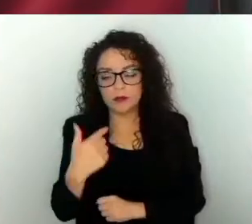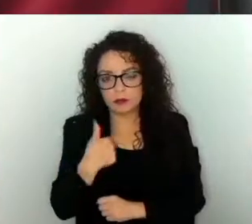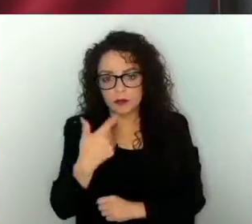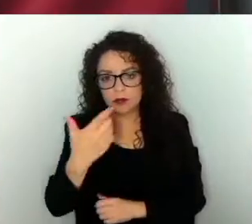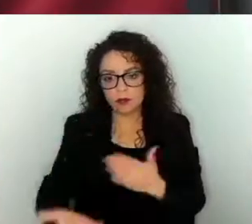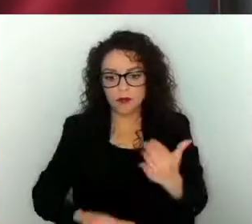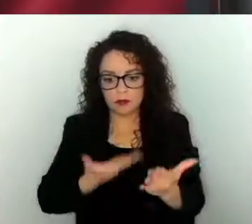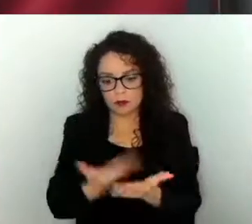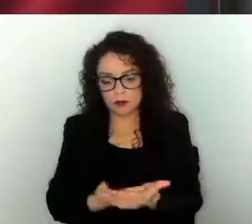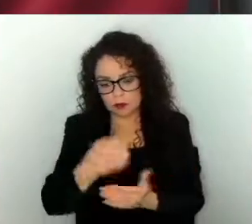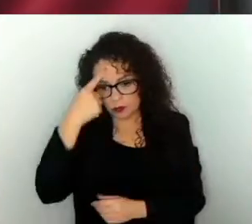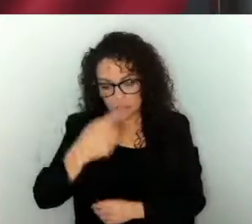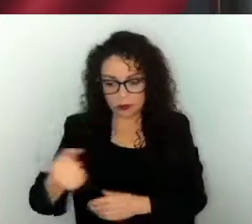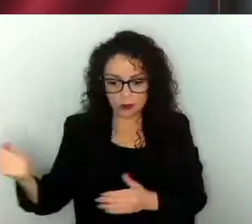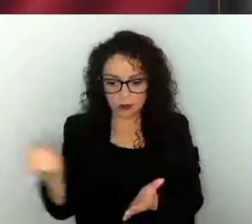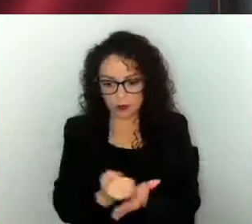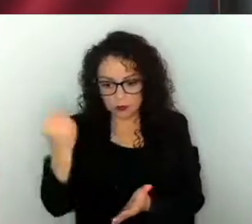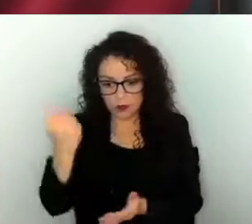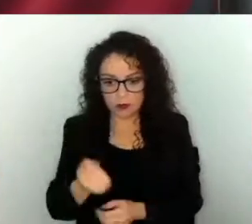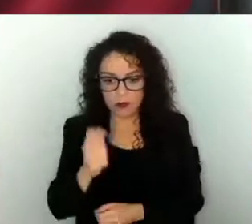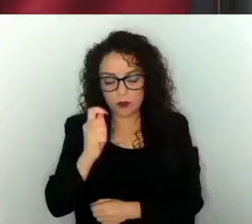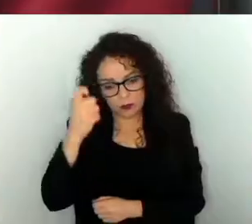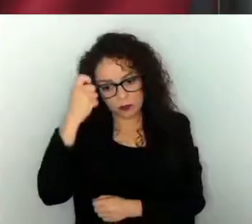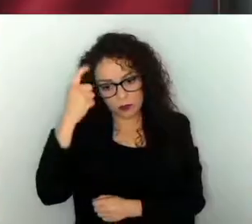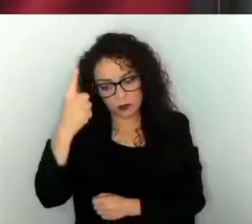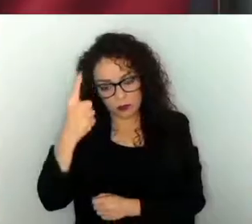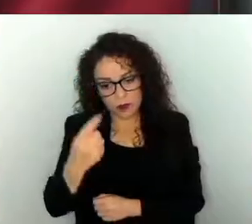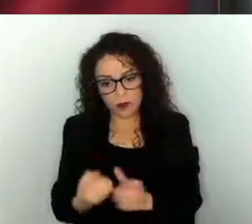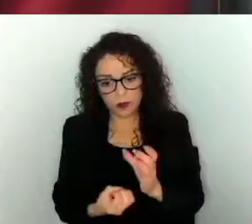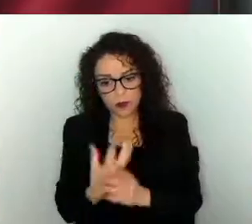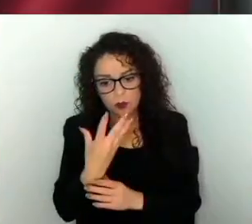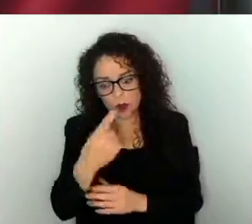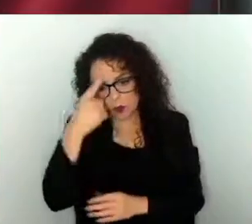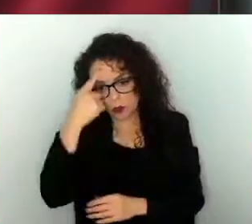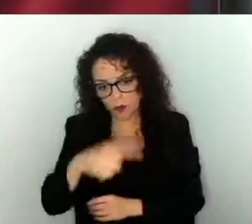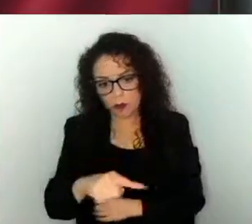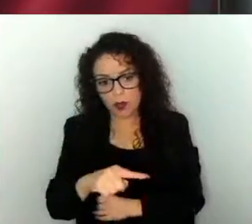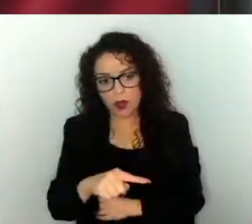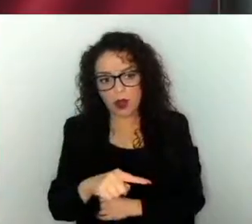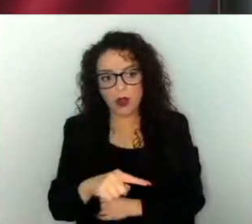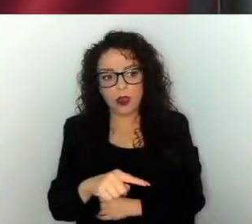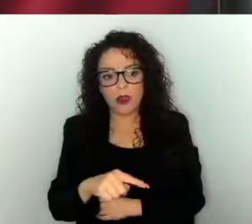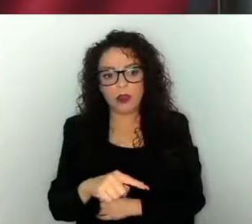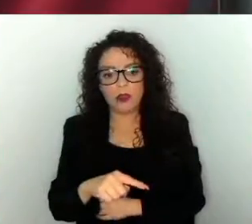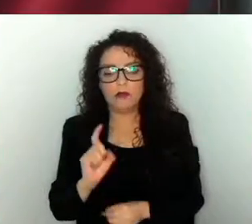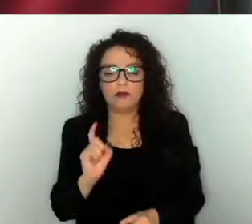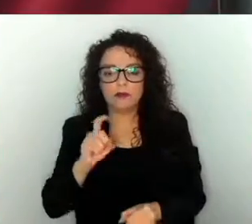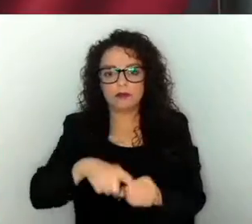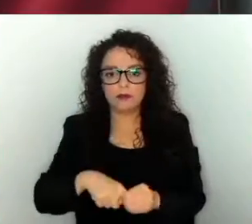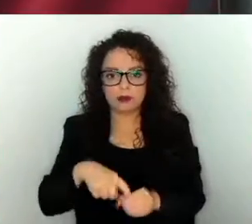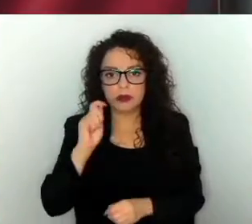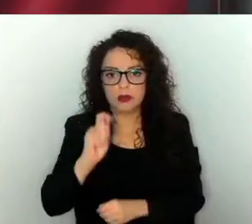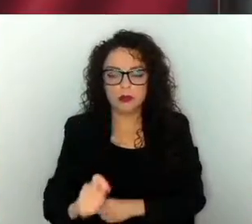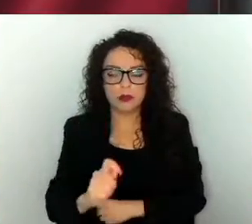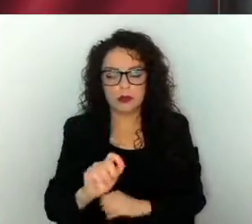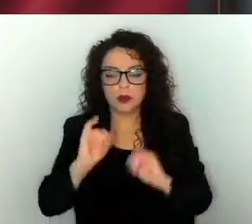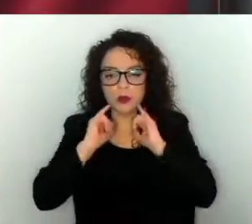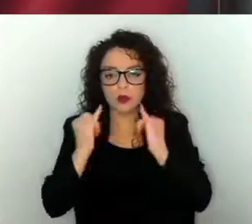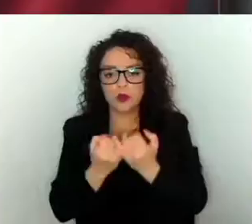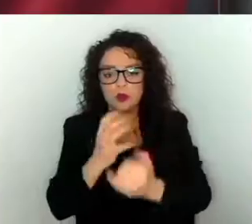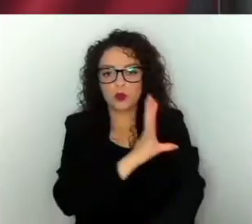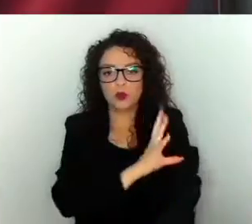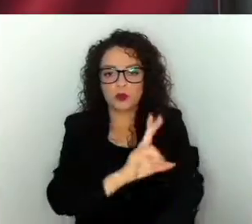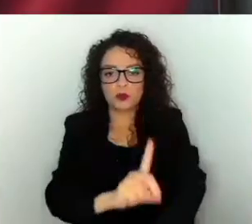aprobación de la legislatura iniciativa con propuesta y proyecto de decreto sobre la integración de la Junta de Coordinación Política